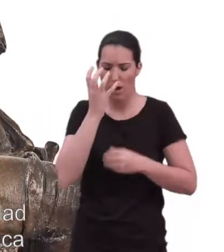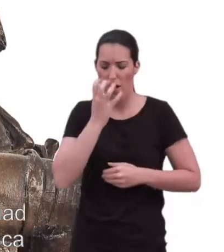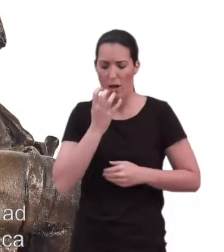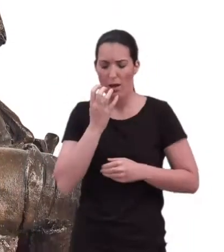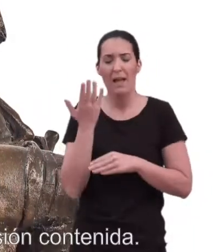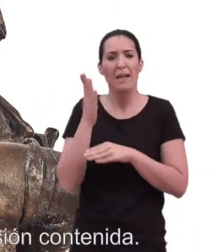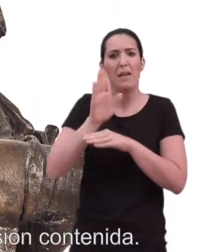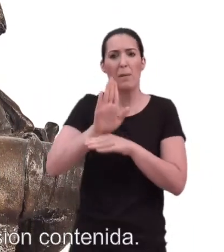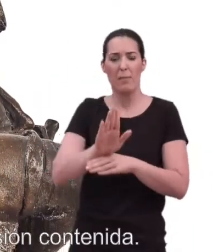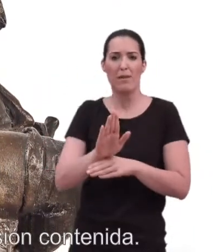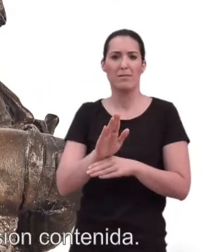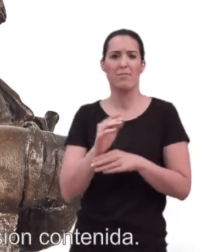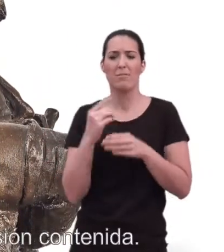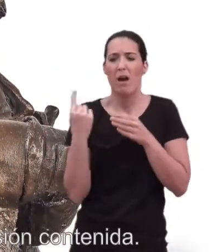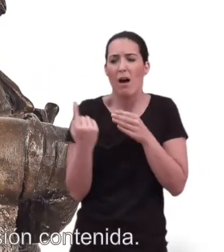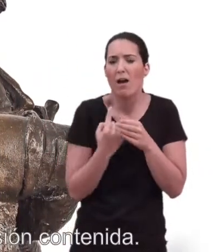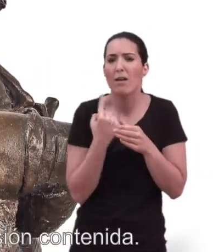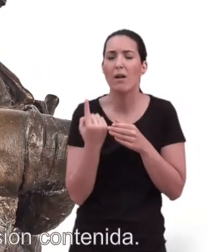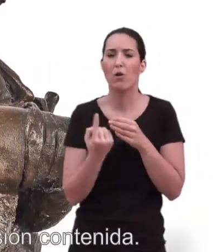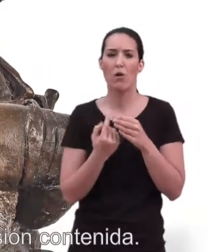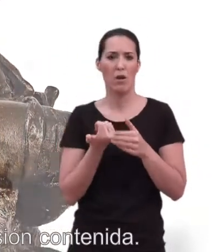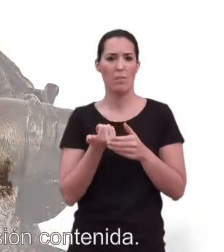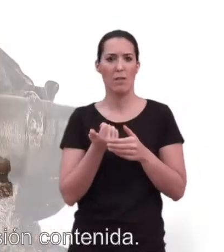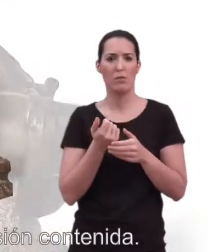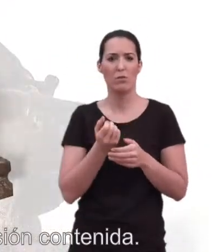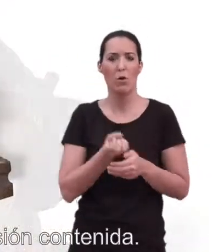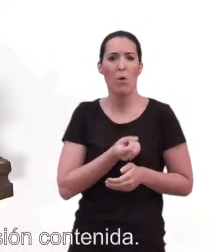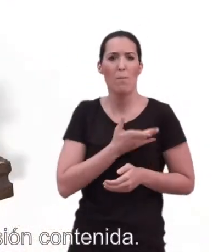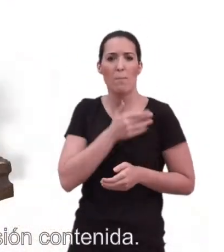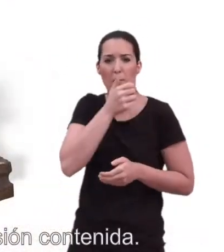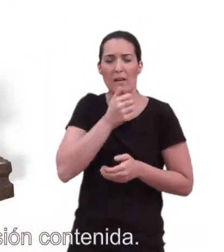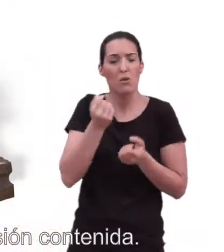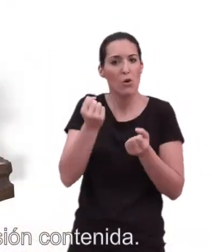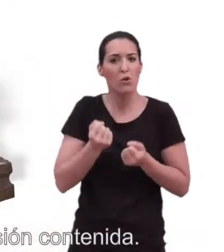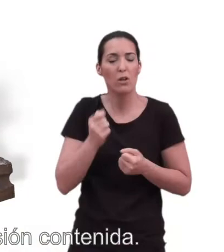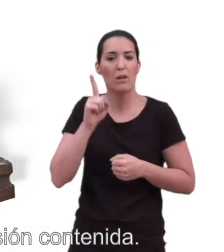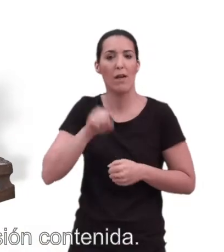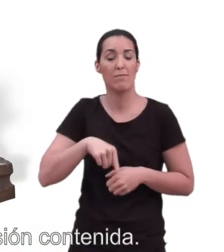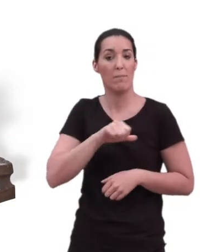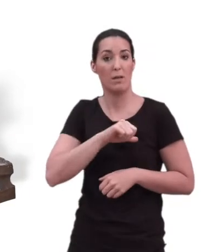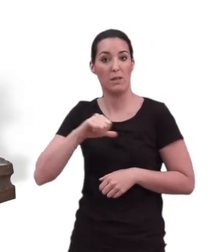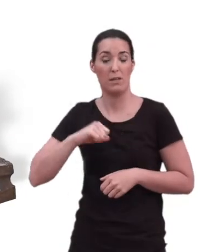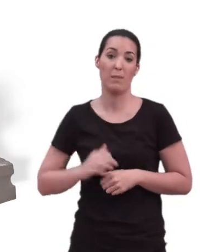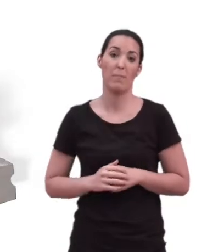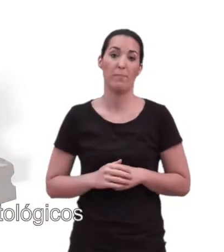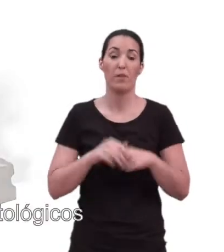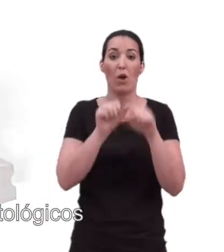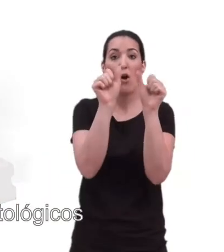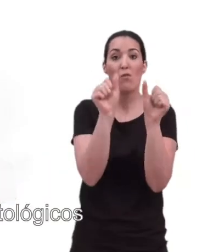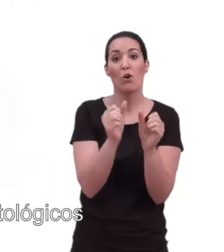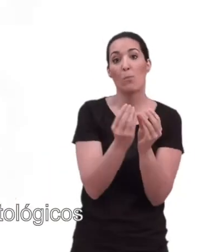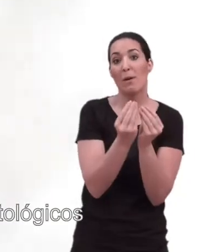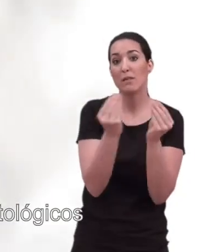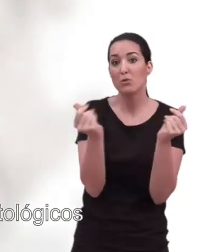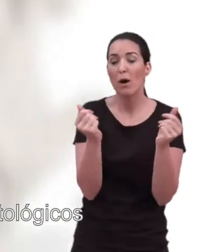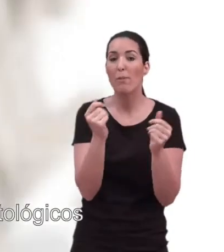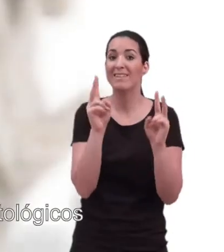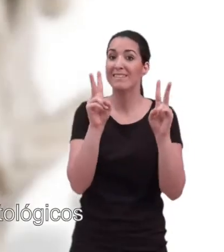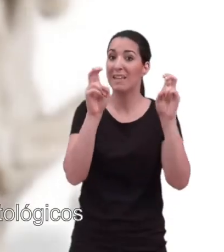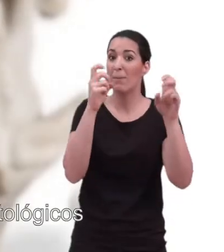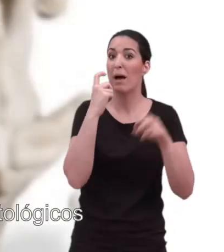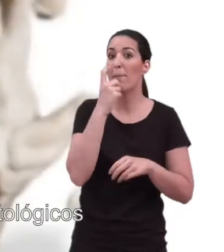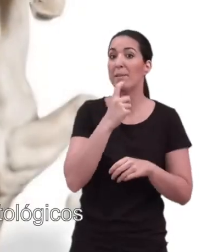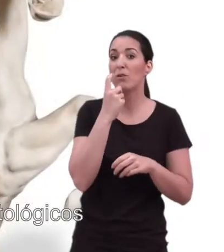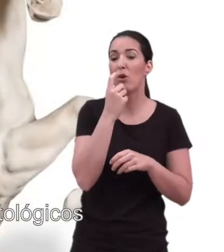melancólica transmiten recogimiento, intimidad y pasión contenida. Las formas suaves y los